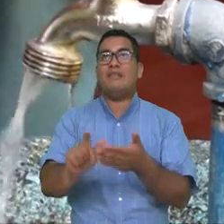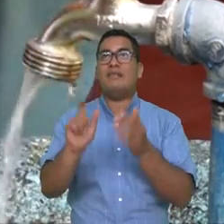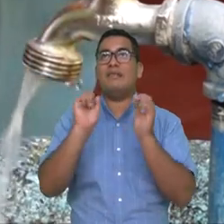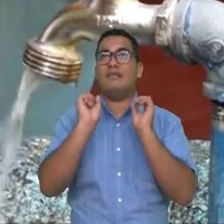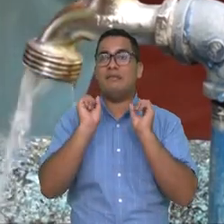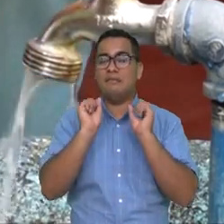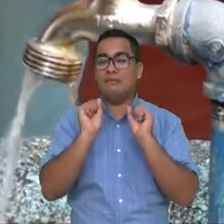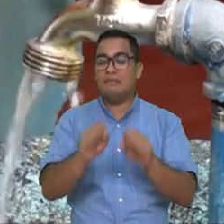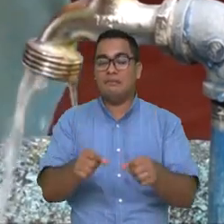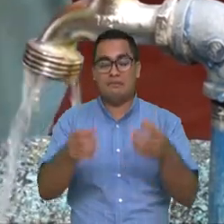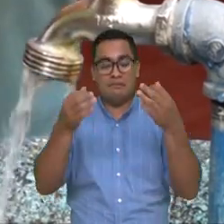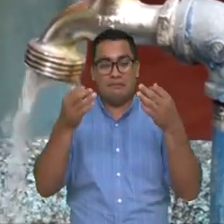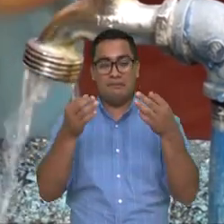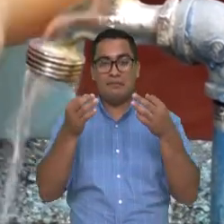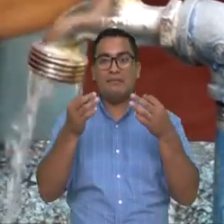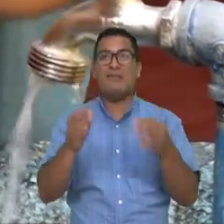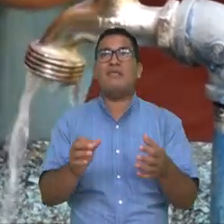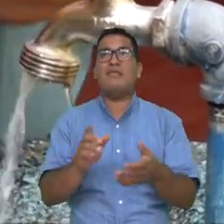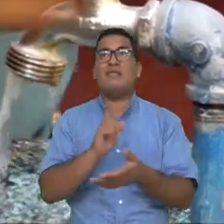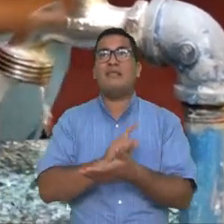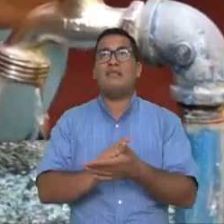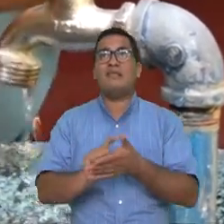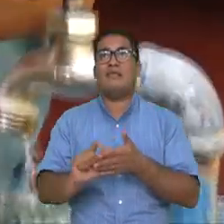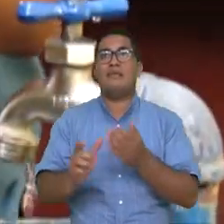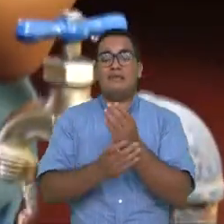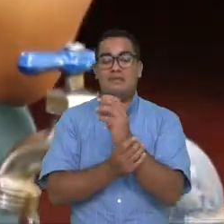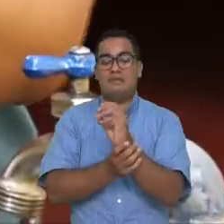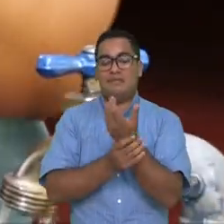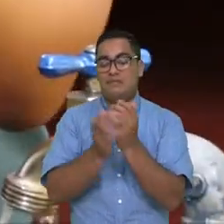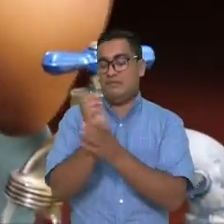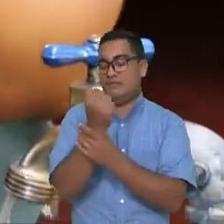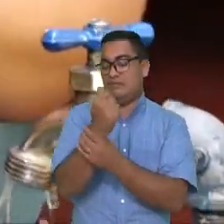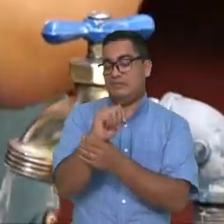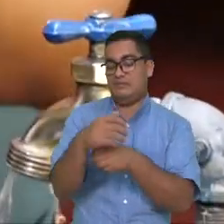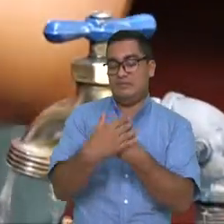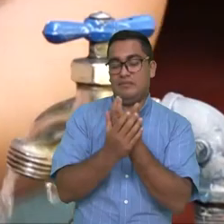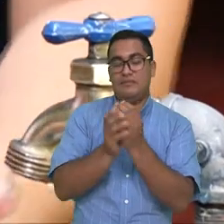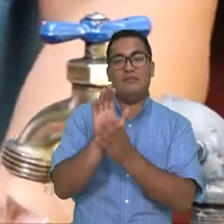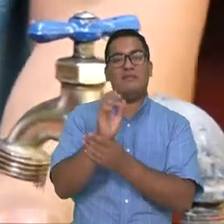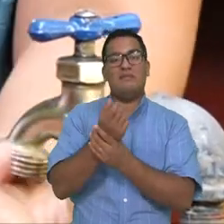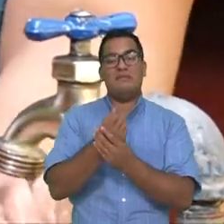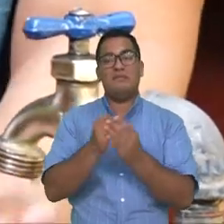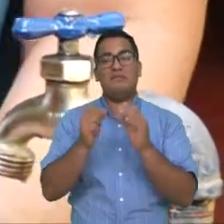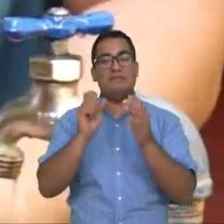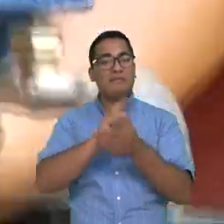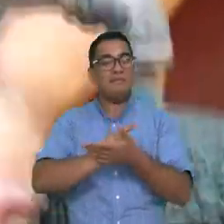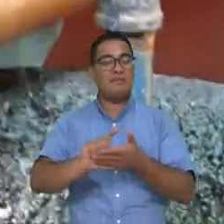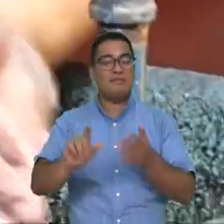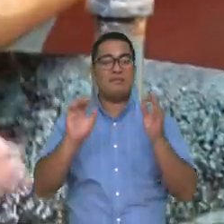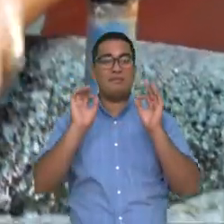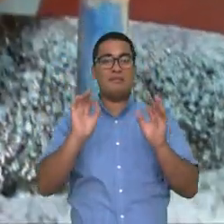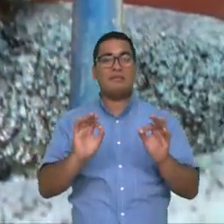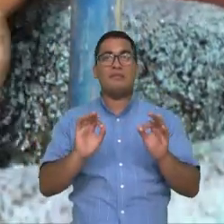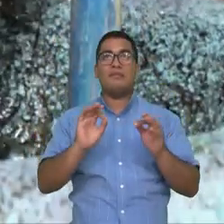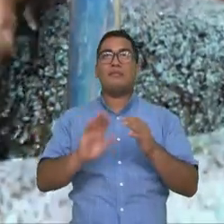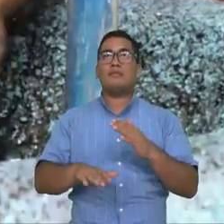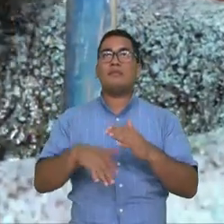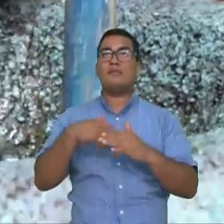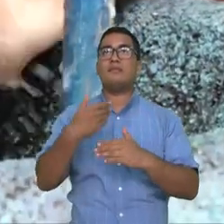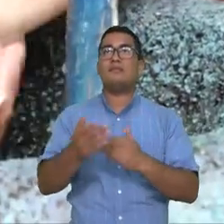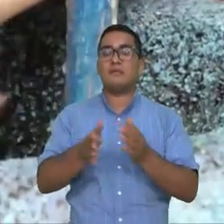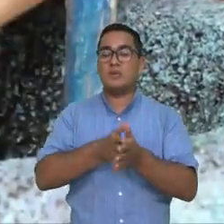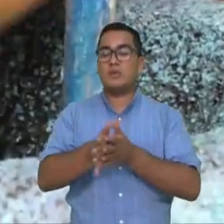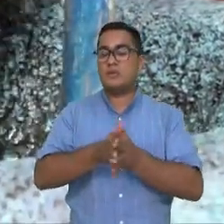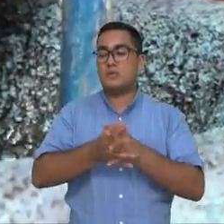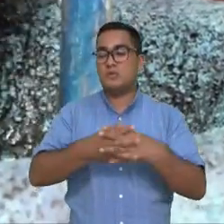correctas de lavarnos. Usamos las muñecas de las manos porque el microbio también puede estar por ahí. Y después el lavado